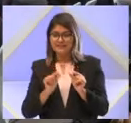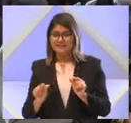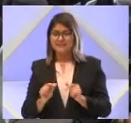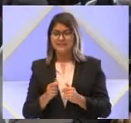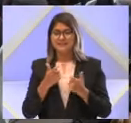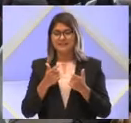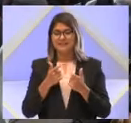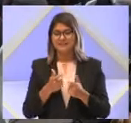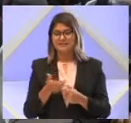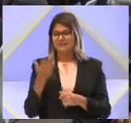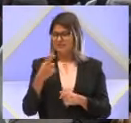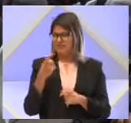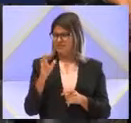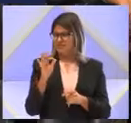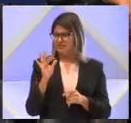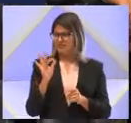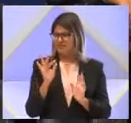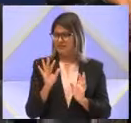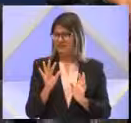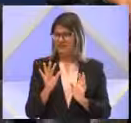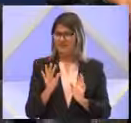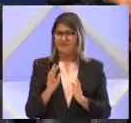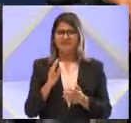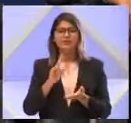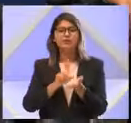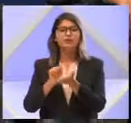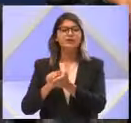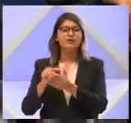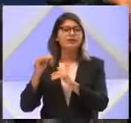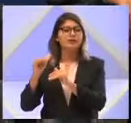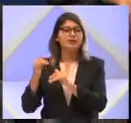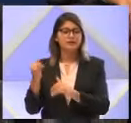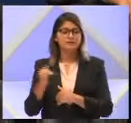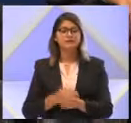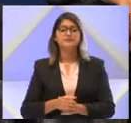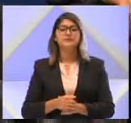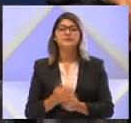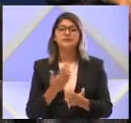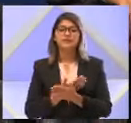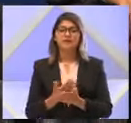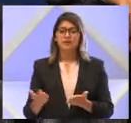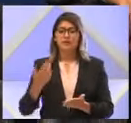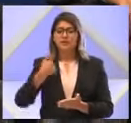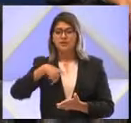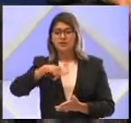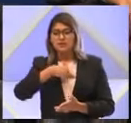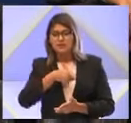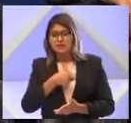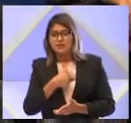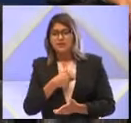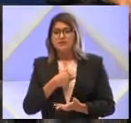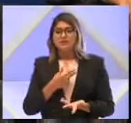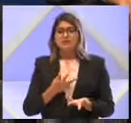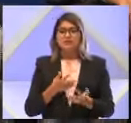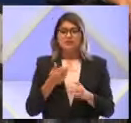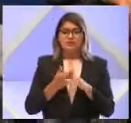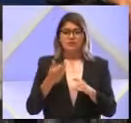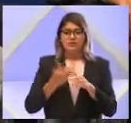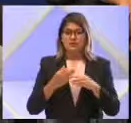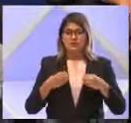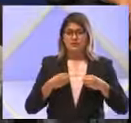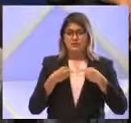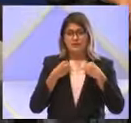no bueno vivimos una época formidable imagínense vivir el clímax de la era de la información y el